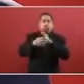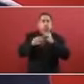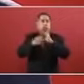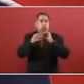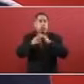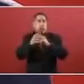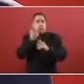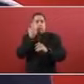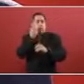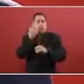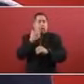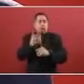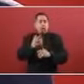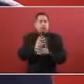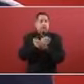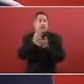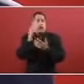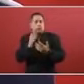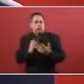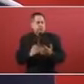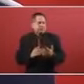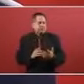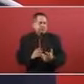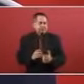que se está